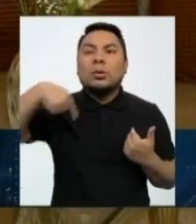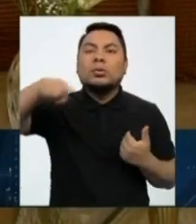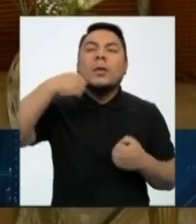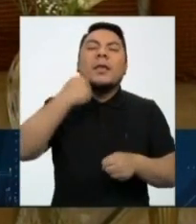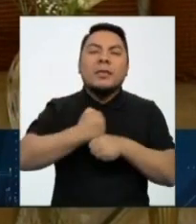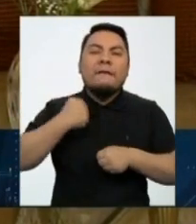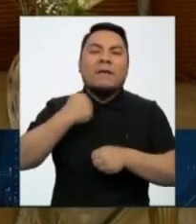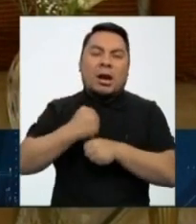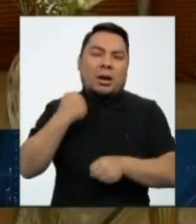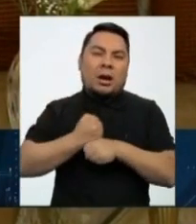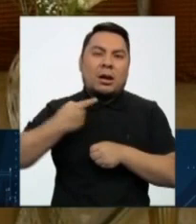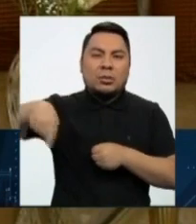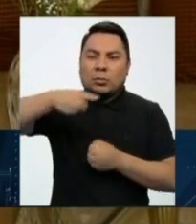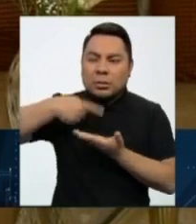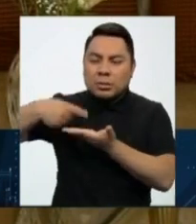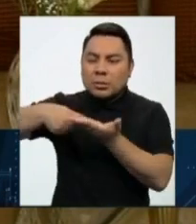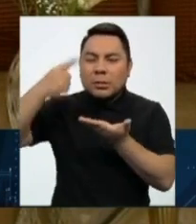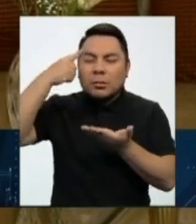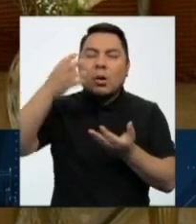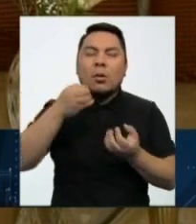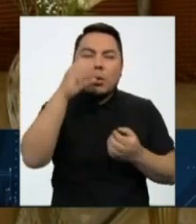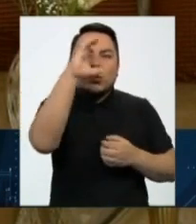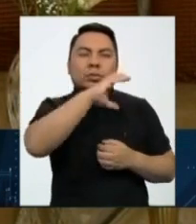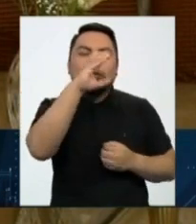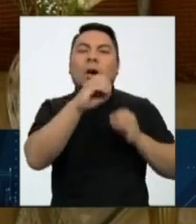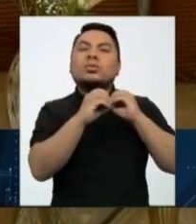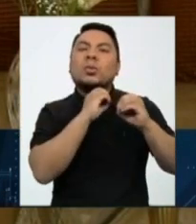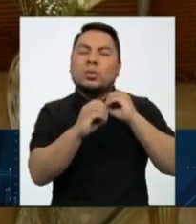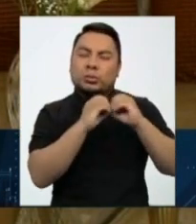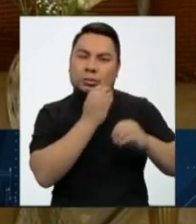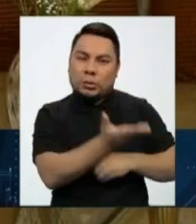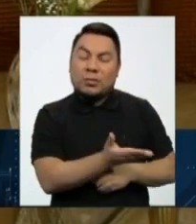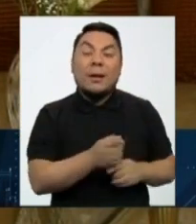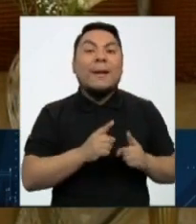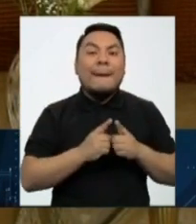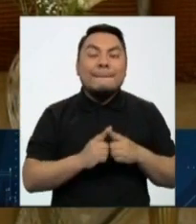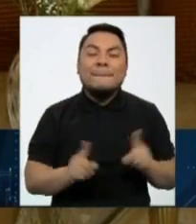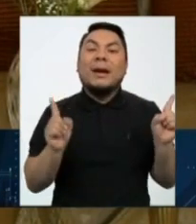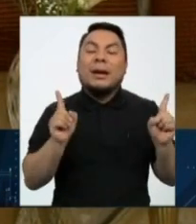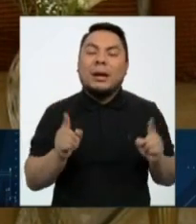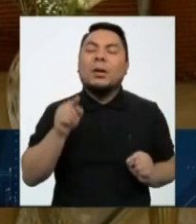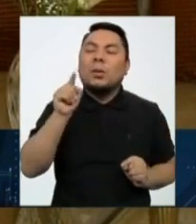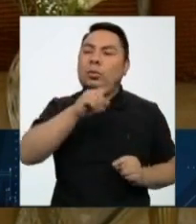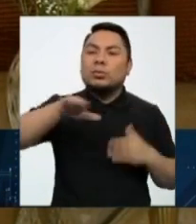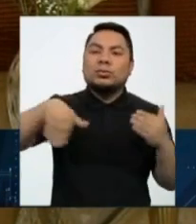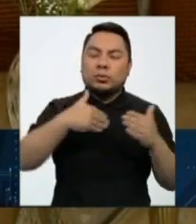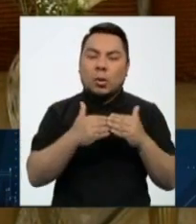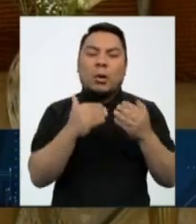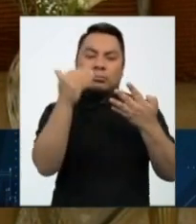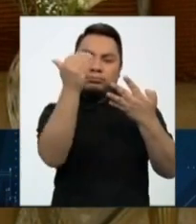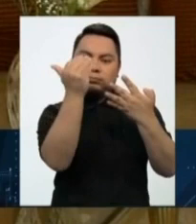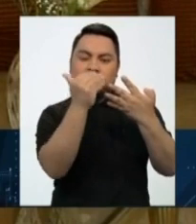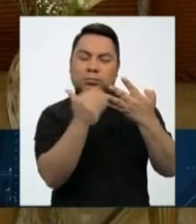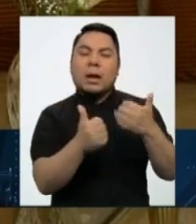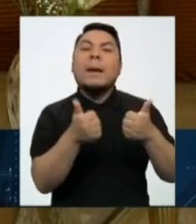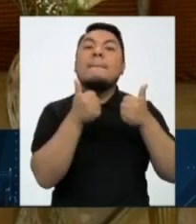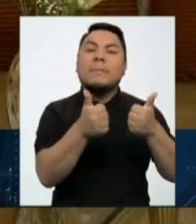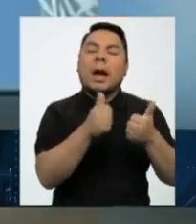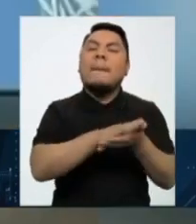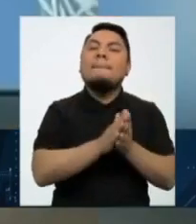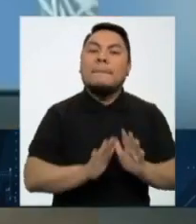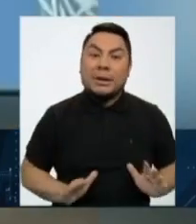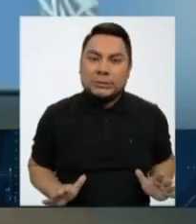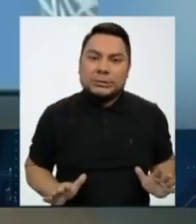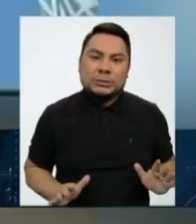esforzarnos en encontrar una solución, pero que sea dentro de los canales